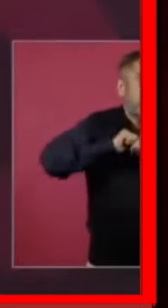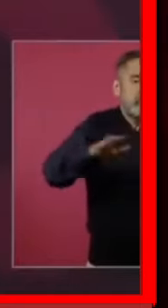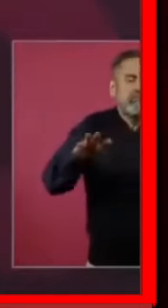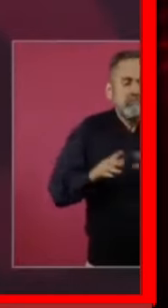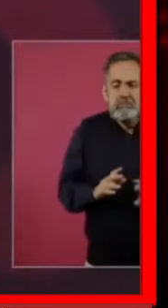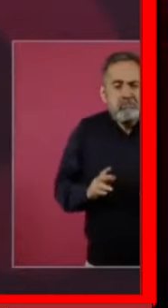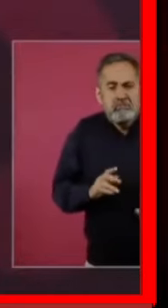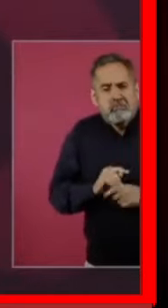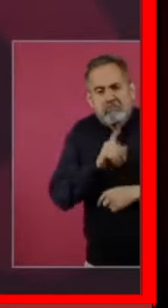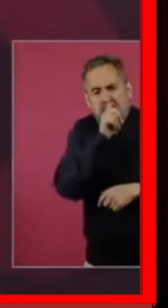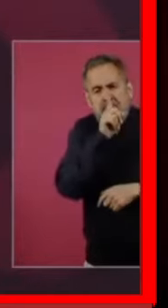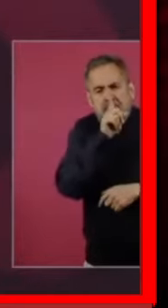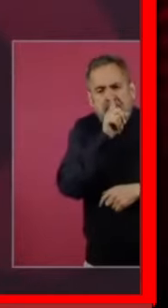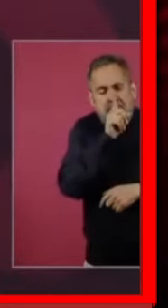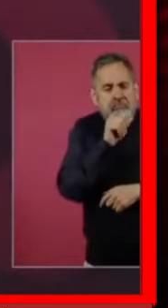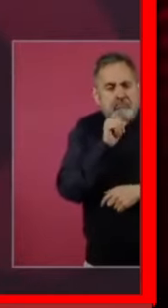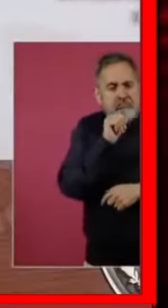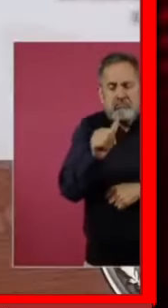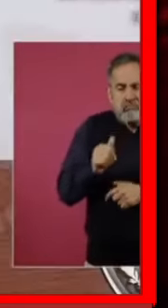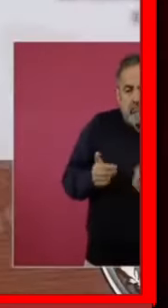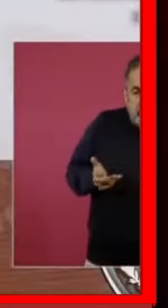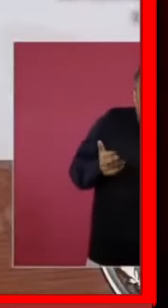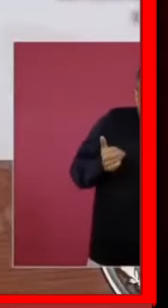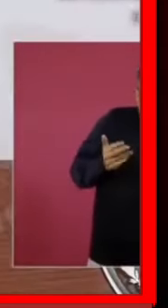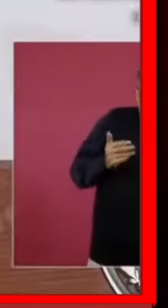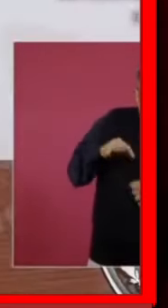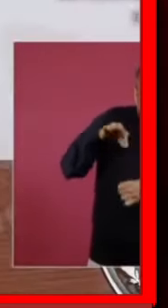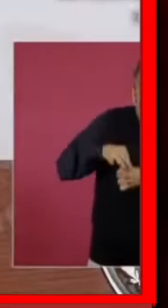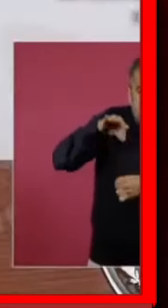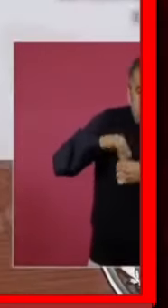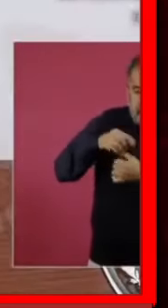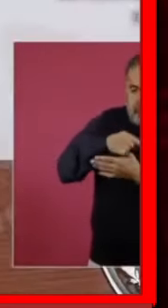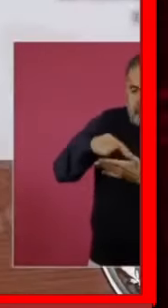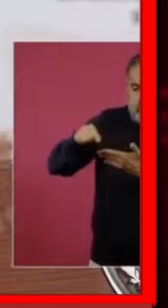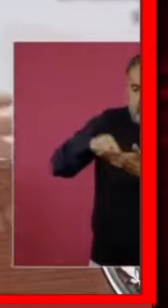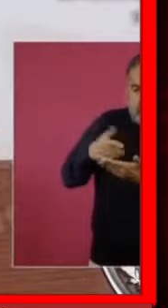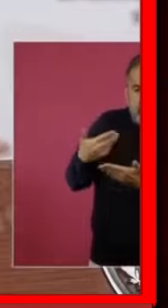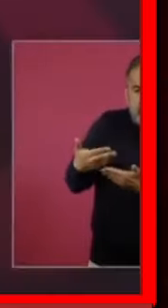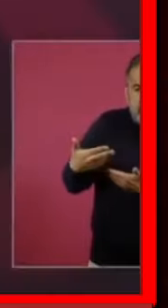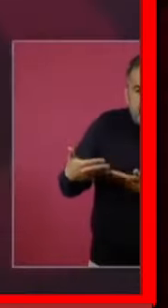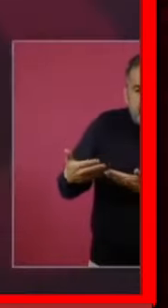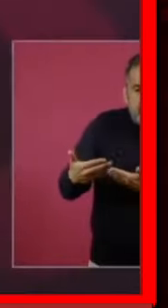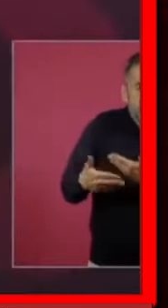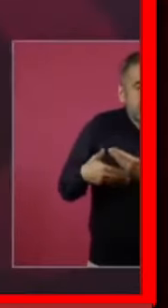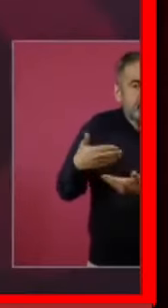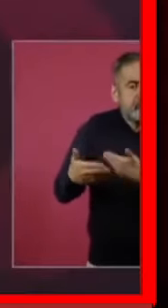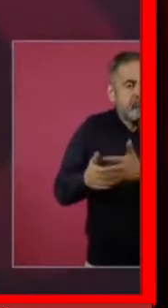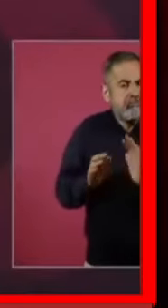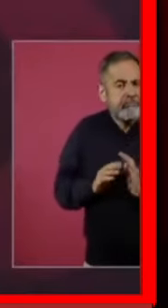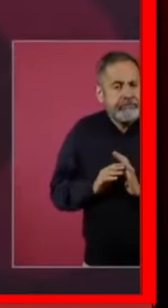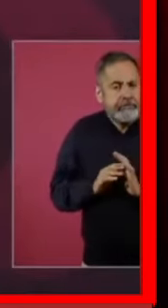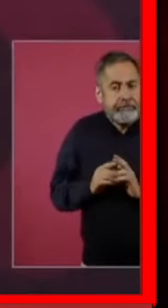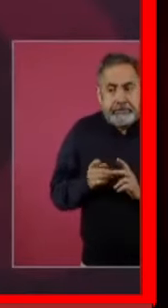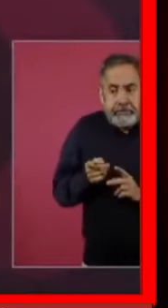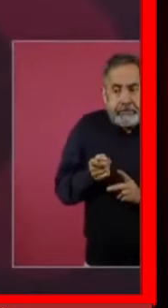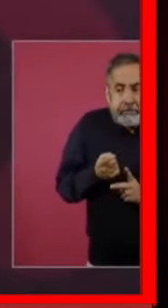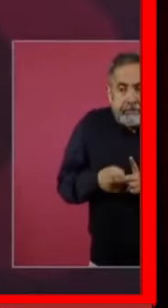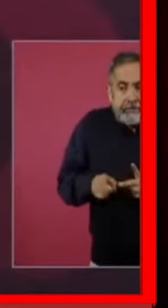día pero no fue esa la nota se empezaron a a calentar